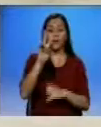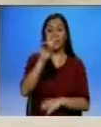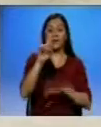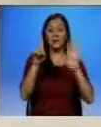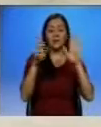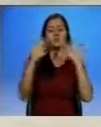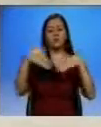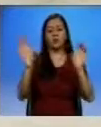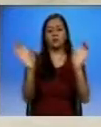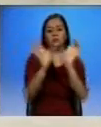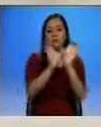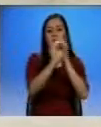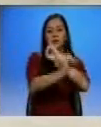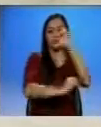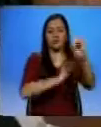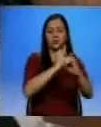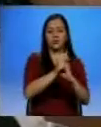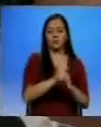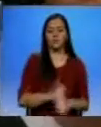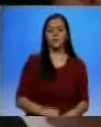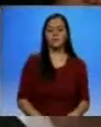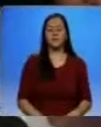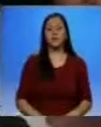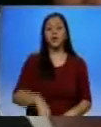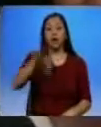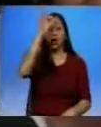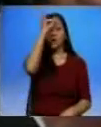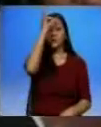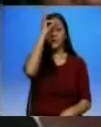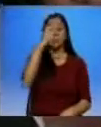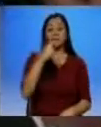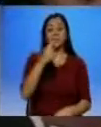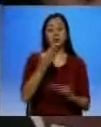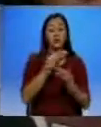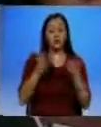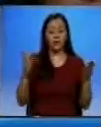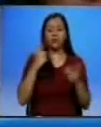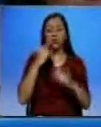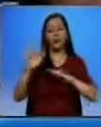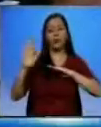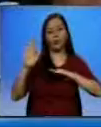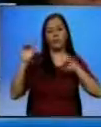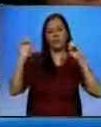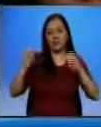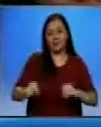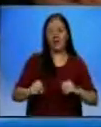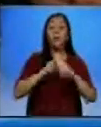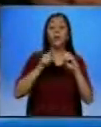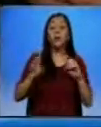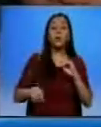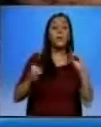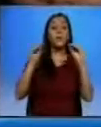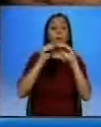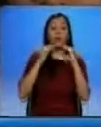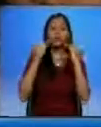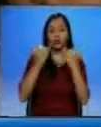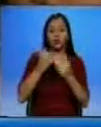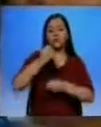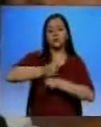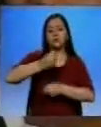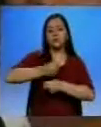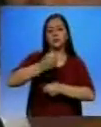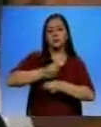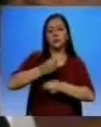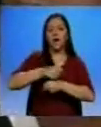la acreditación internacional. Con los hospitales que quedan estamos comprometidos, pero además estamos trabajando para